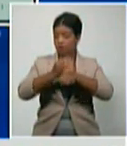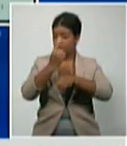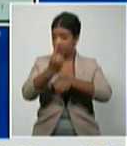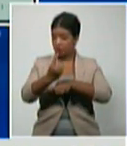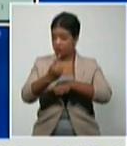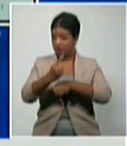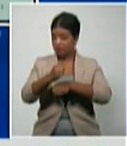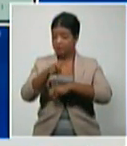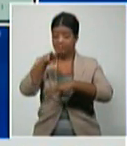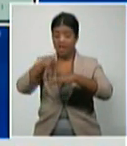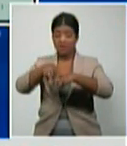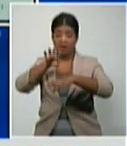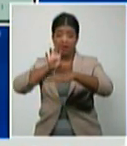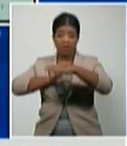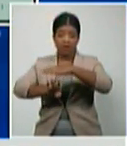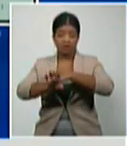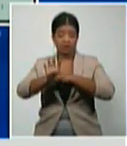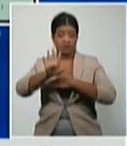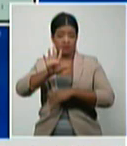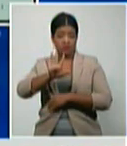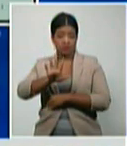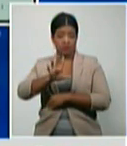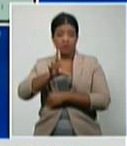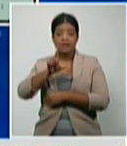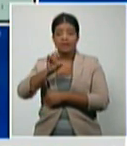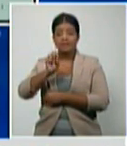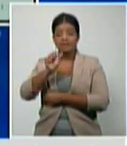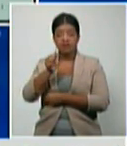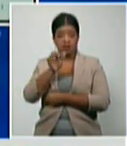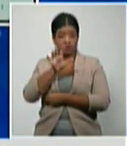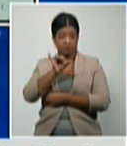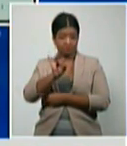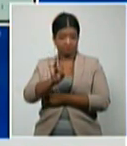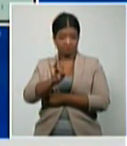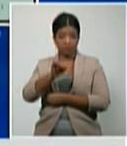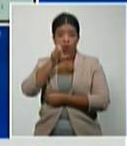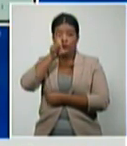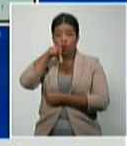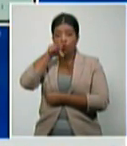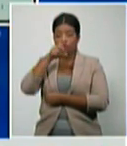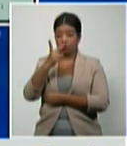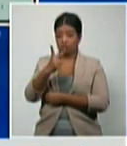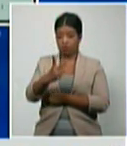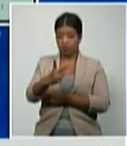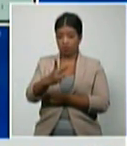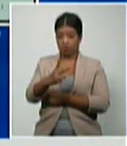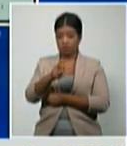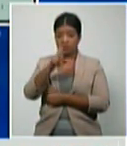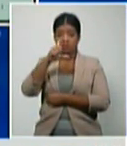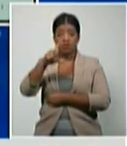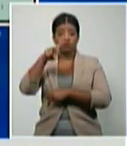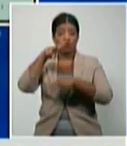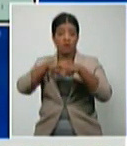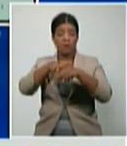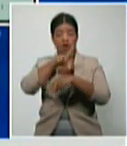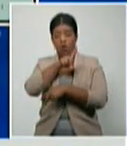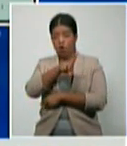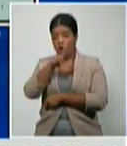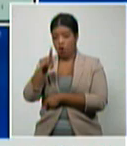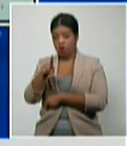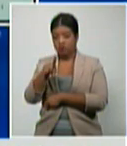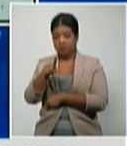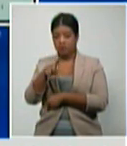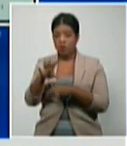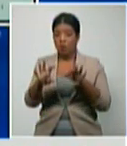Este, 5. La Lisa, 7. Cotorro, 2. Centro Habana, 11. Y Guanabacoa,